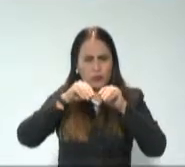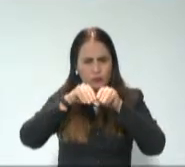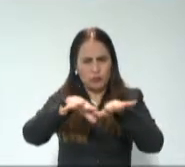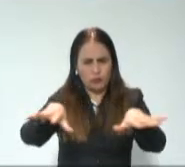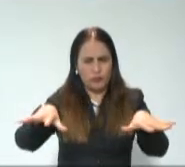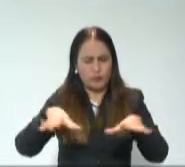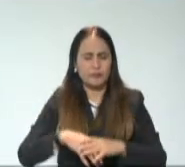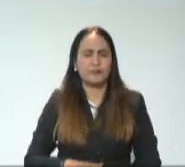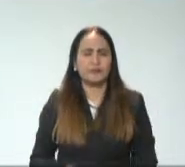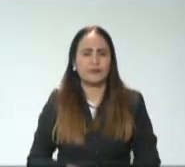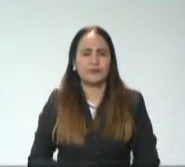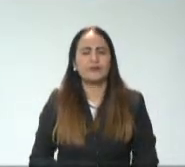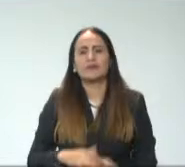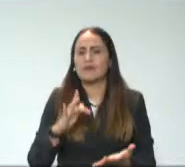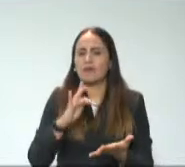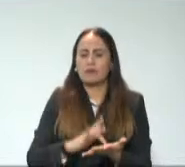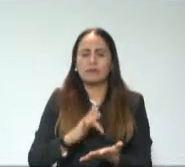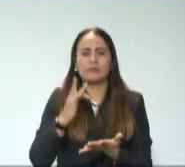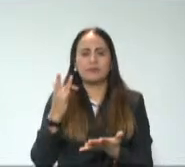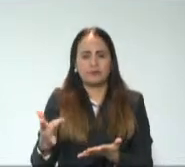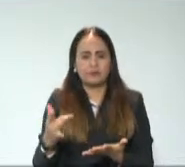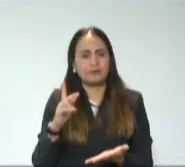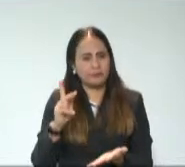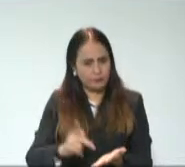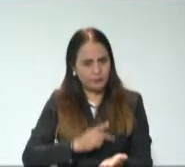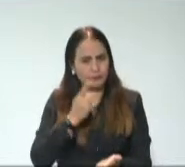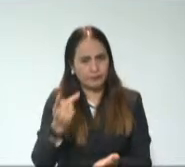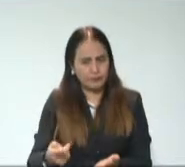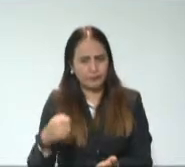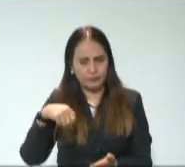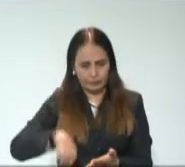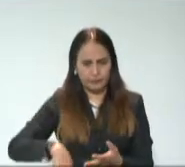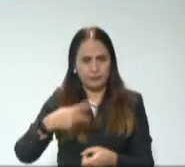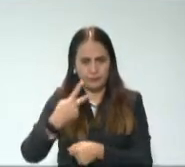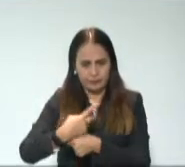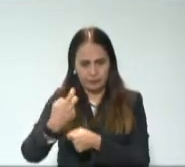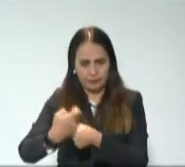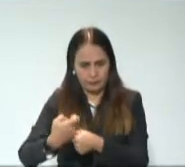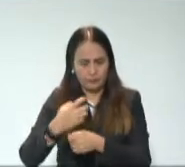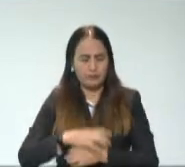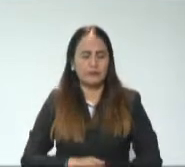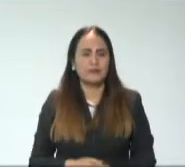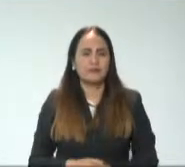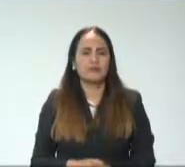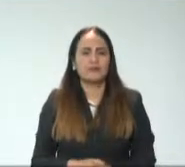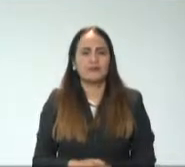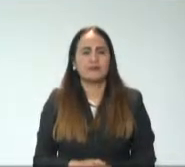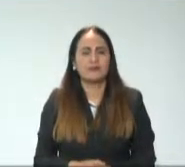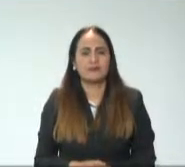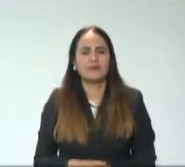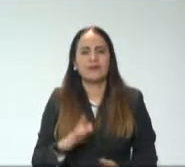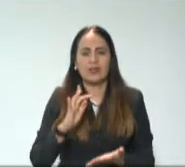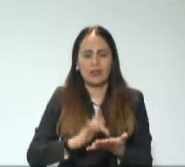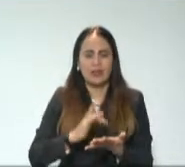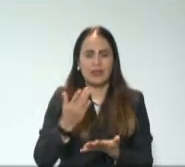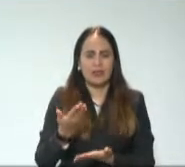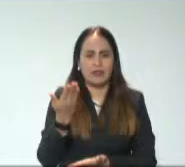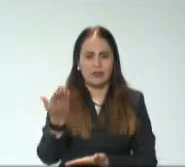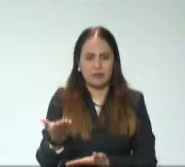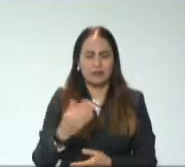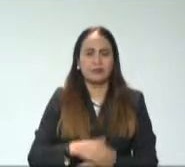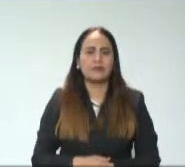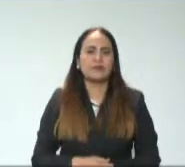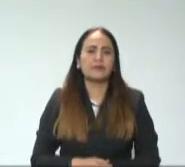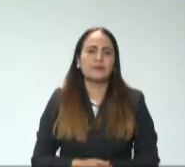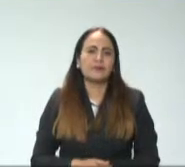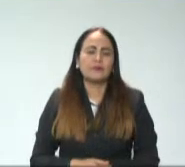brevemente entonces Muchas gracias de nuevo por esta magnífica oportunidad Muchas gracias maestro y bien